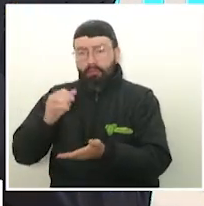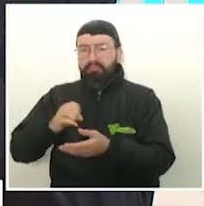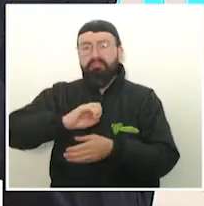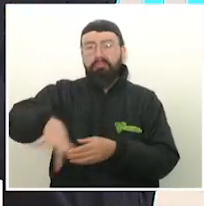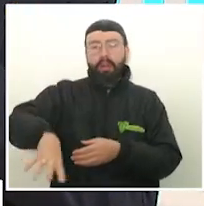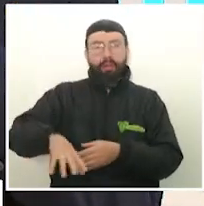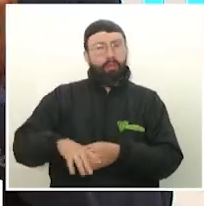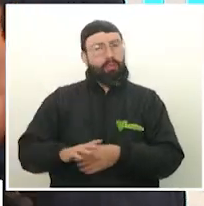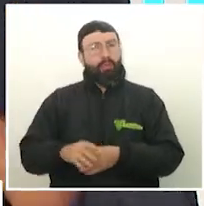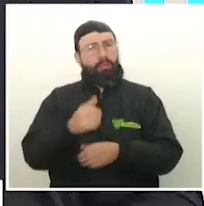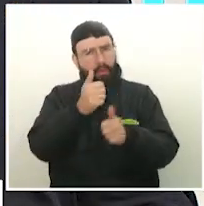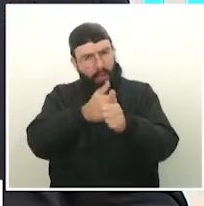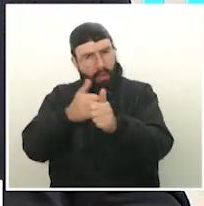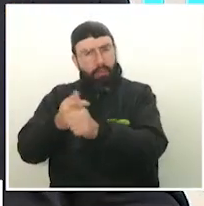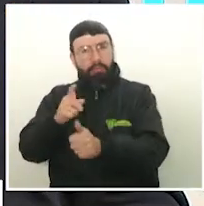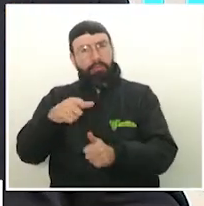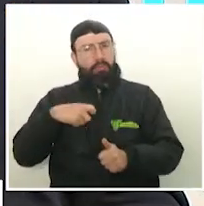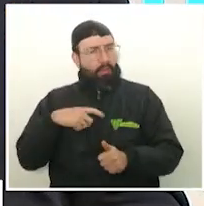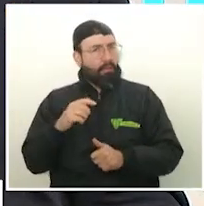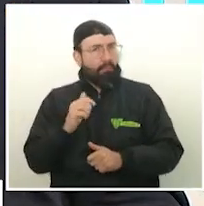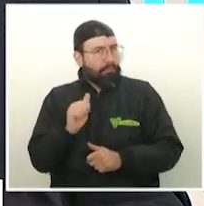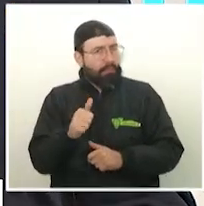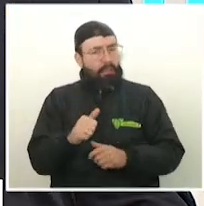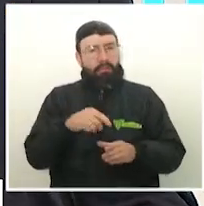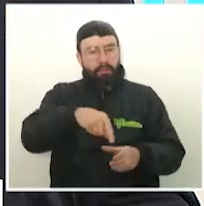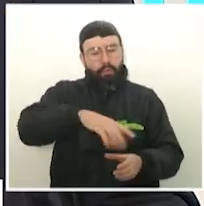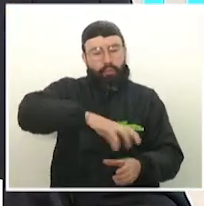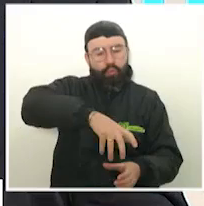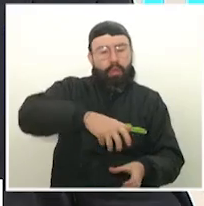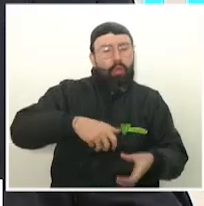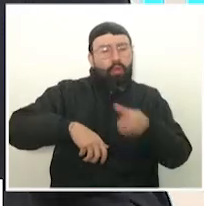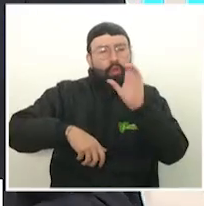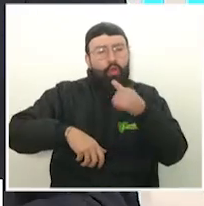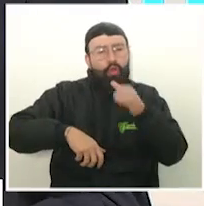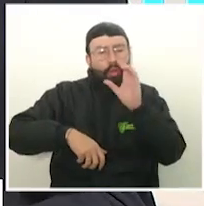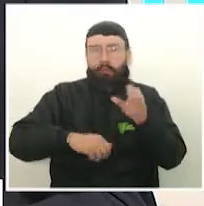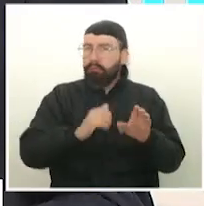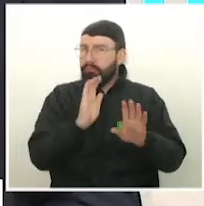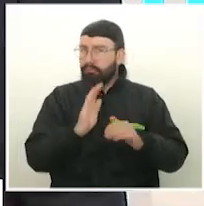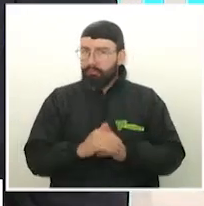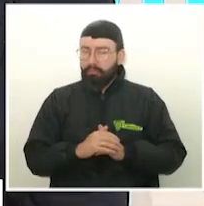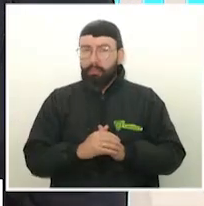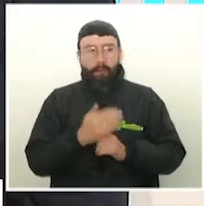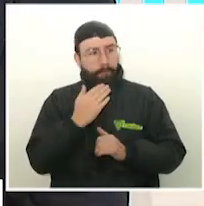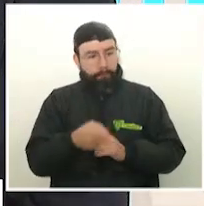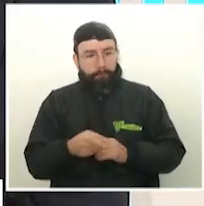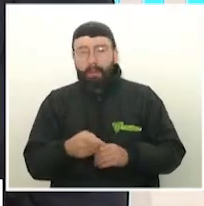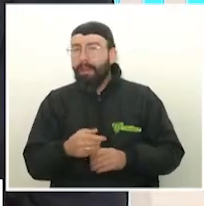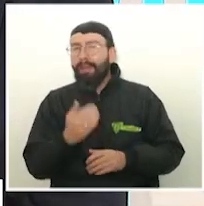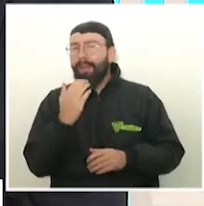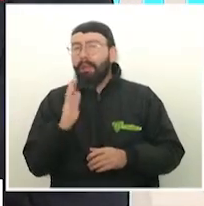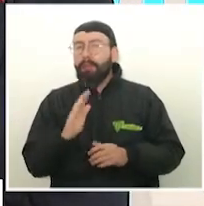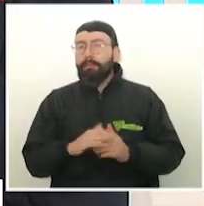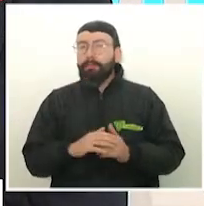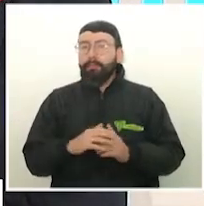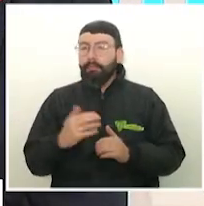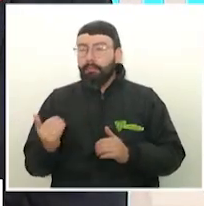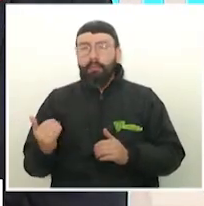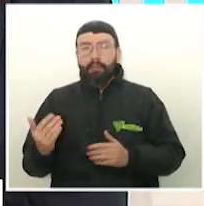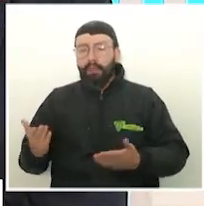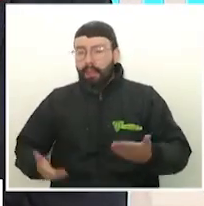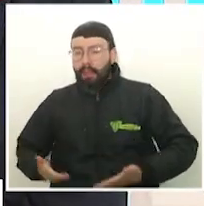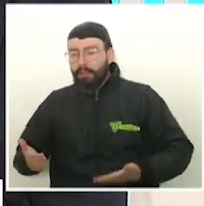ser cada uno de ustedes, tengan su propio termo. Ustedes se toman el agua de una botella de estas en 5 o 10